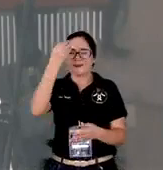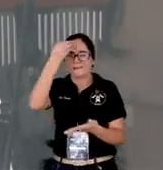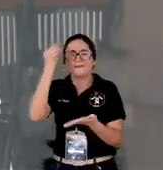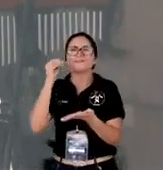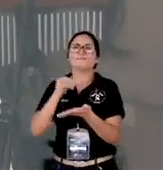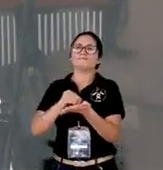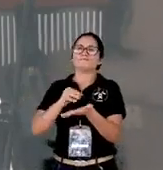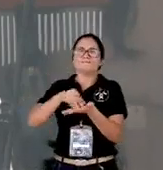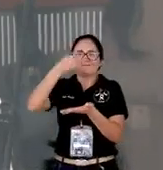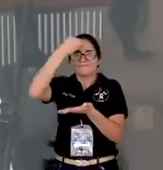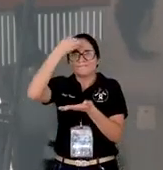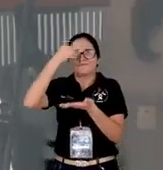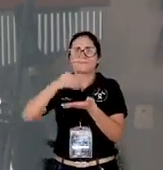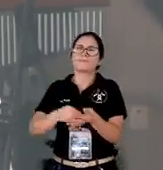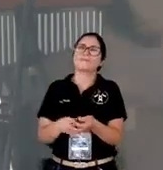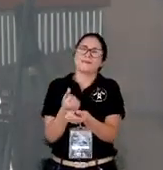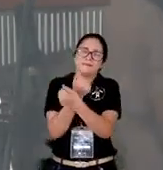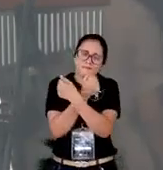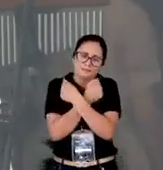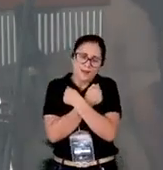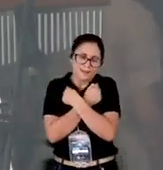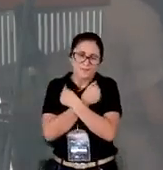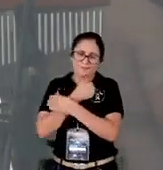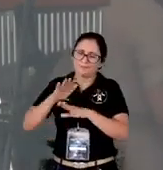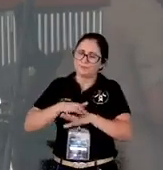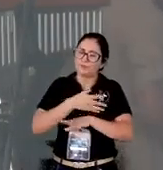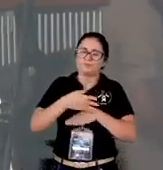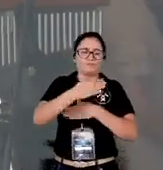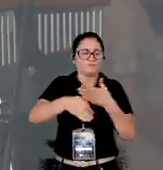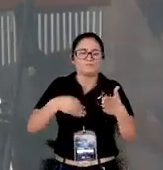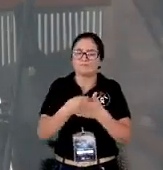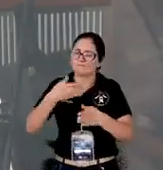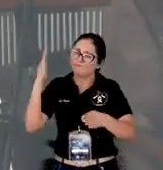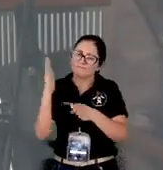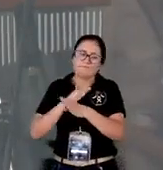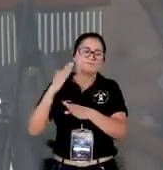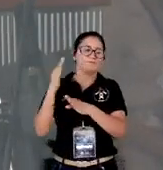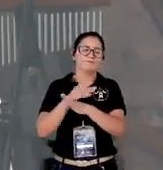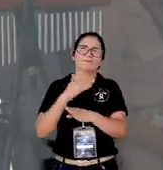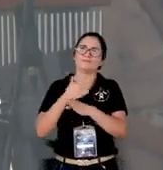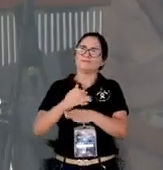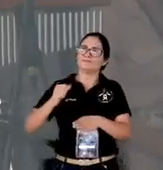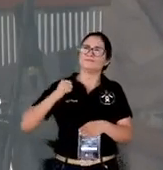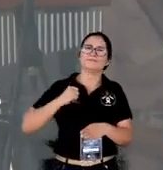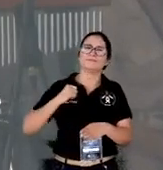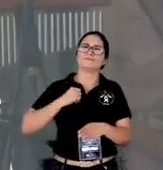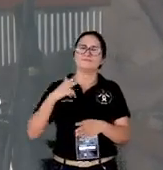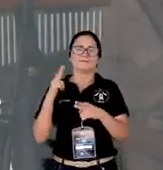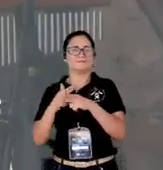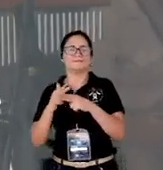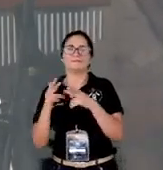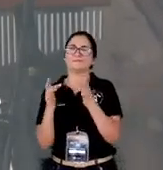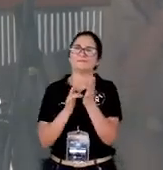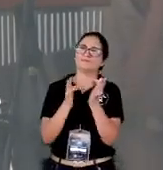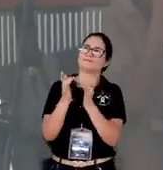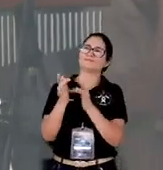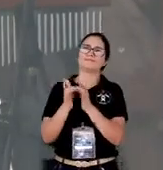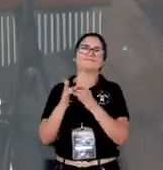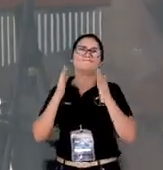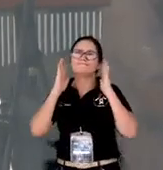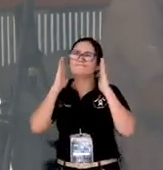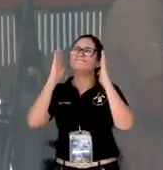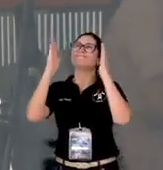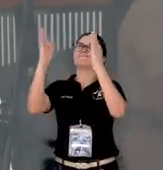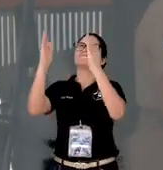sobre todas las cosas. En el nombre de Jesús, en esta tarde estamos dispuestos